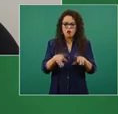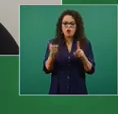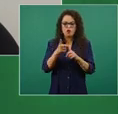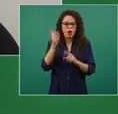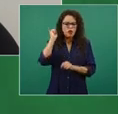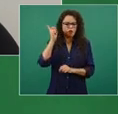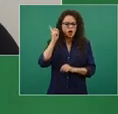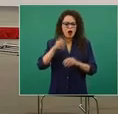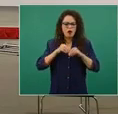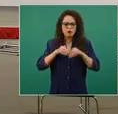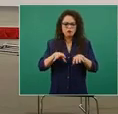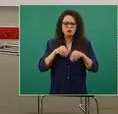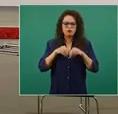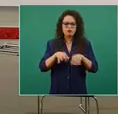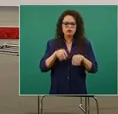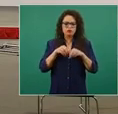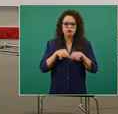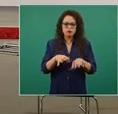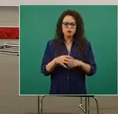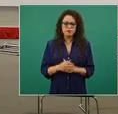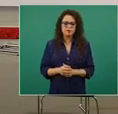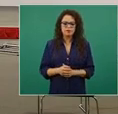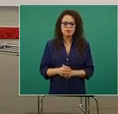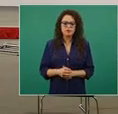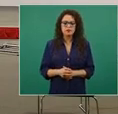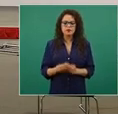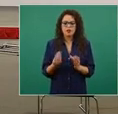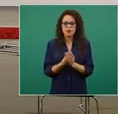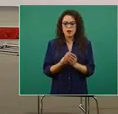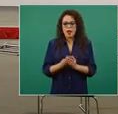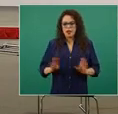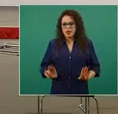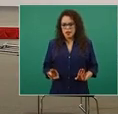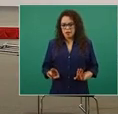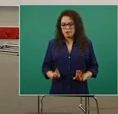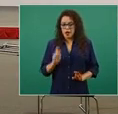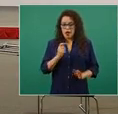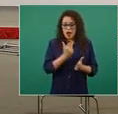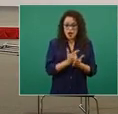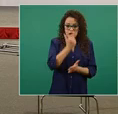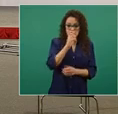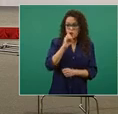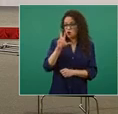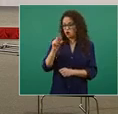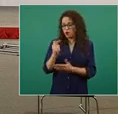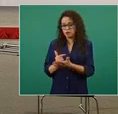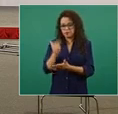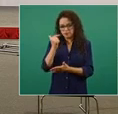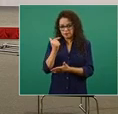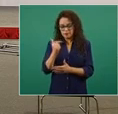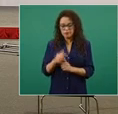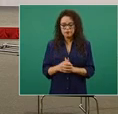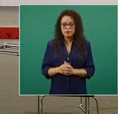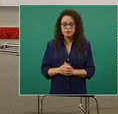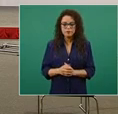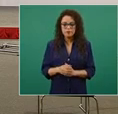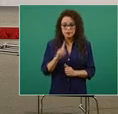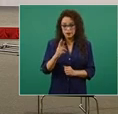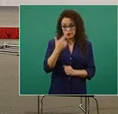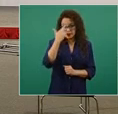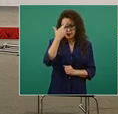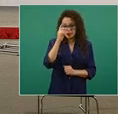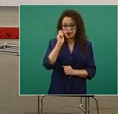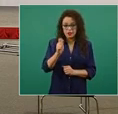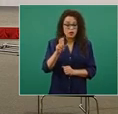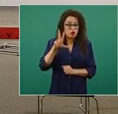la distribución de estos eventos, no solamente por tipo, es decir, no graves como los graves, recordando y resaltando que los